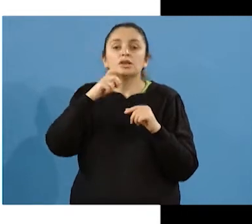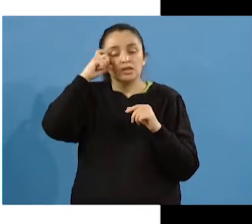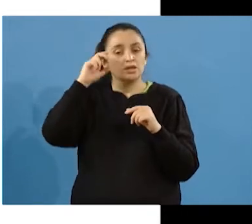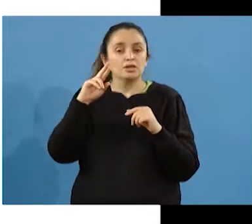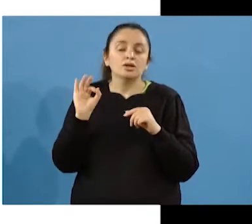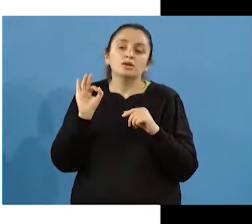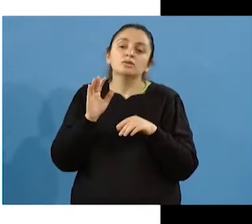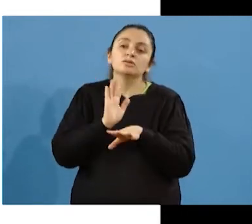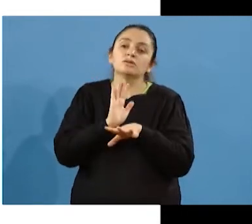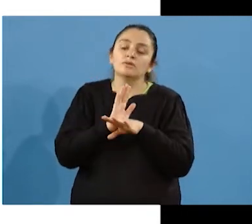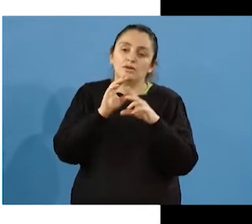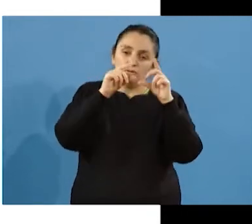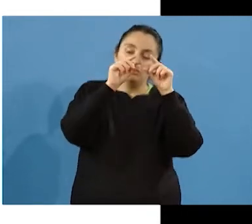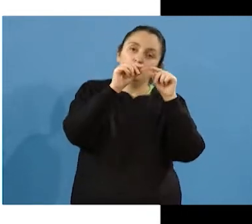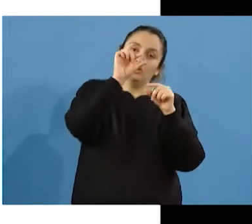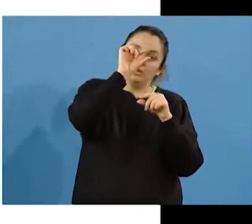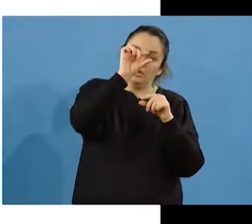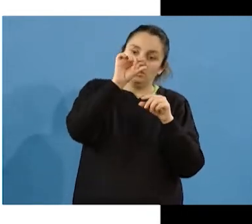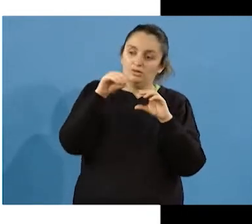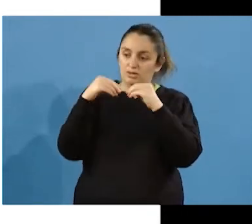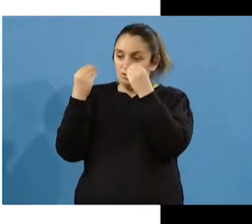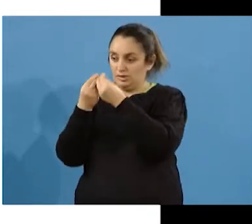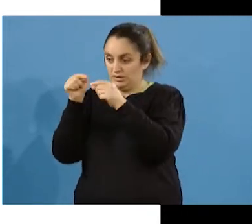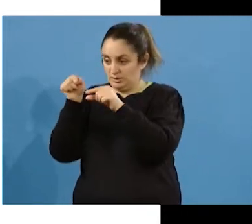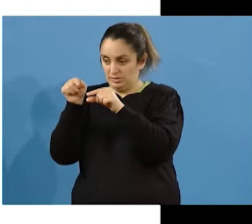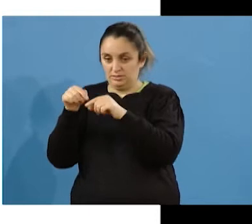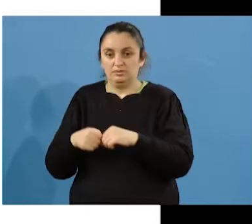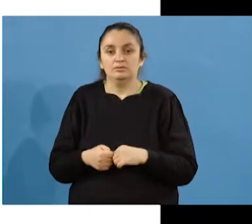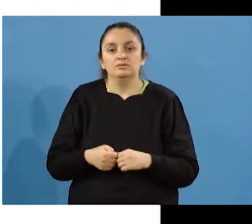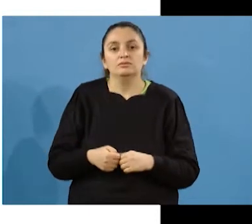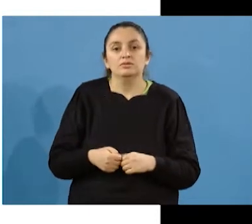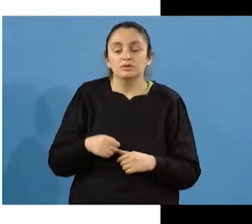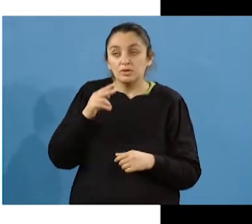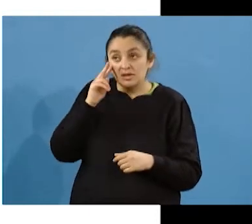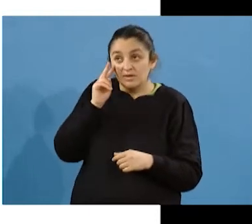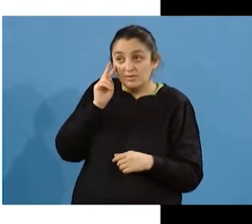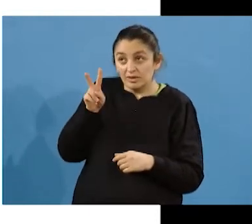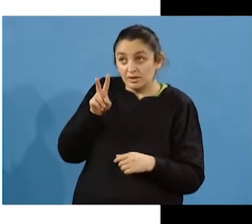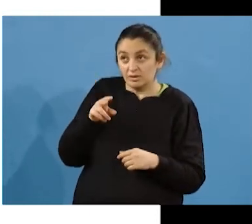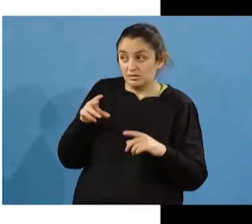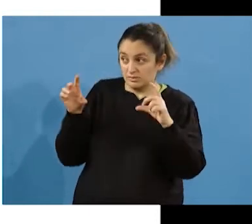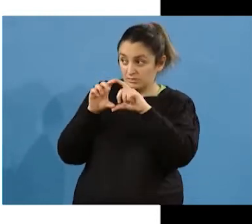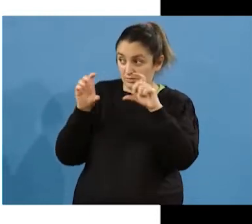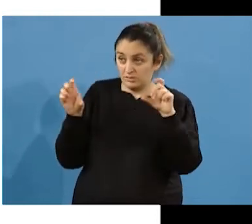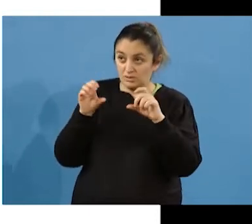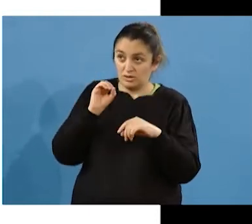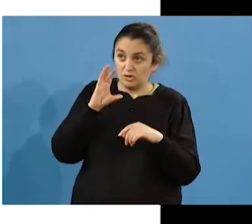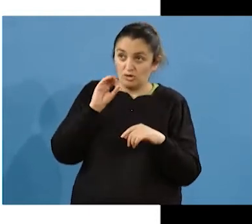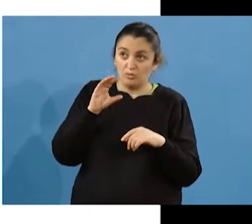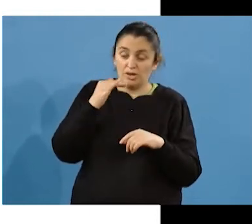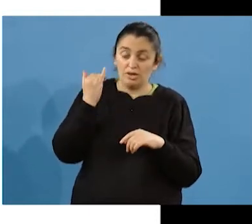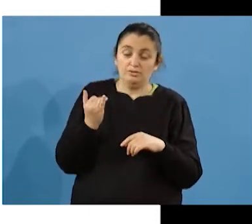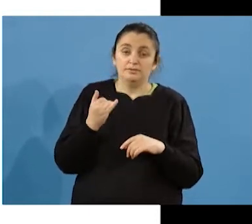que elevado al índice da como resultado al radicando y fíjense que en ese diagrama ustedes tienen los nombres de las raíces